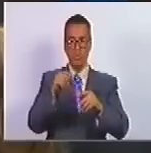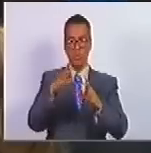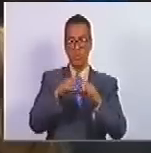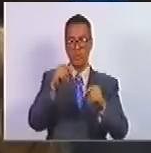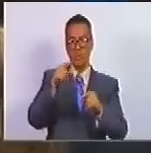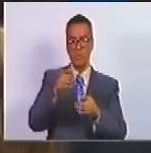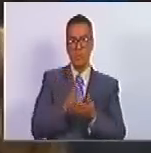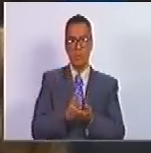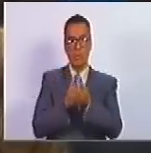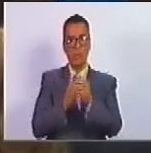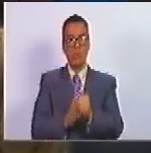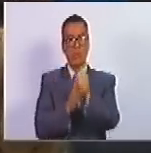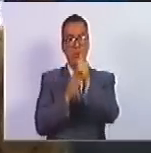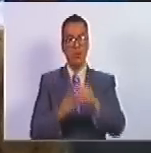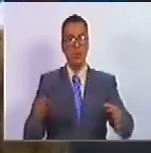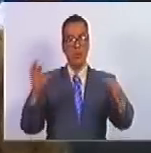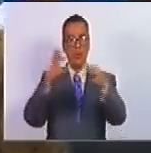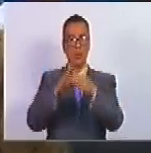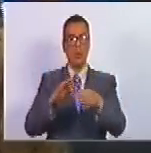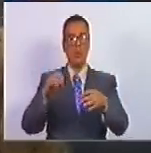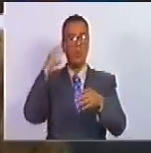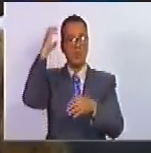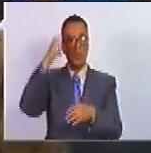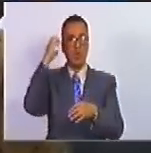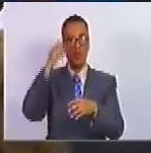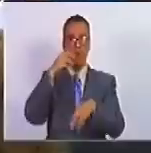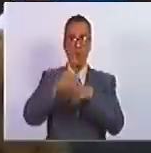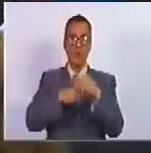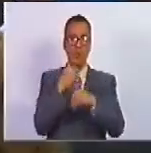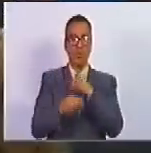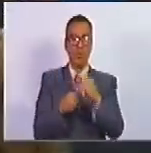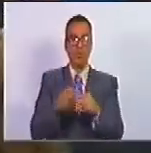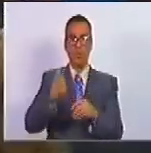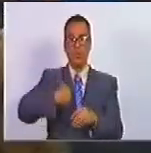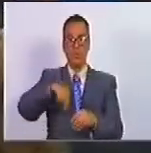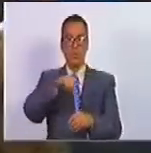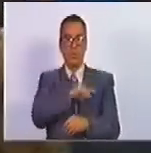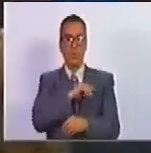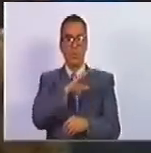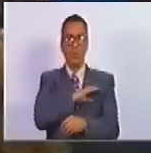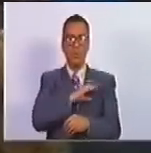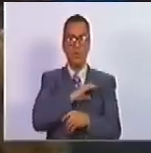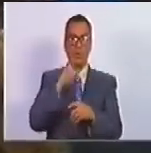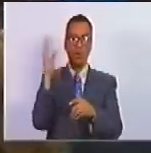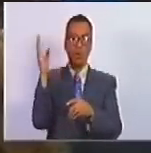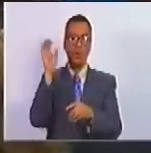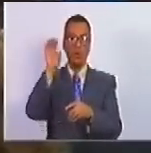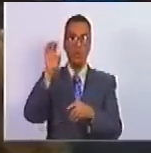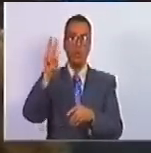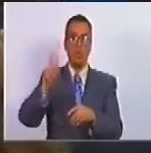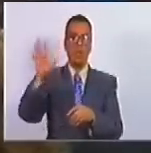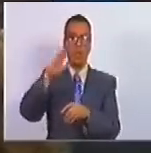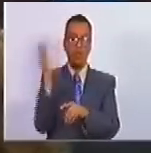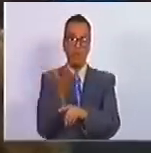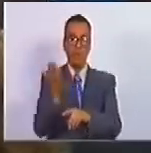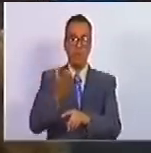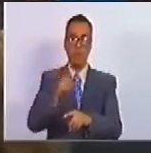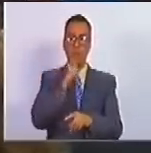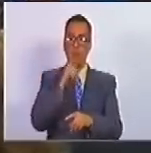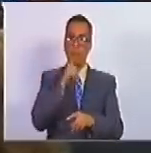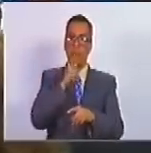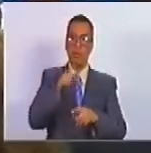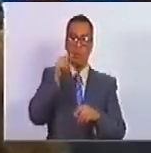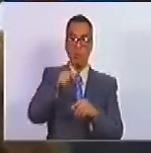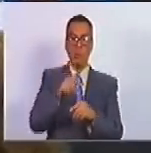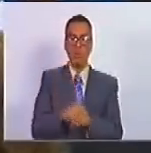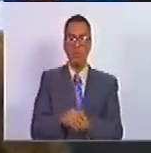quienes conducen a la Unión Europea de aplicar contra nuestro país sanciones criminales. Y es